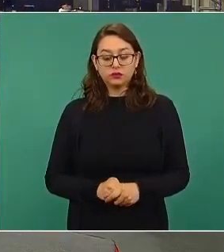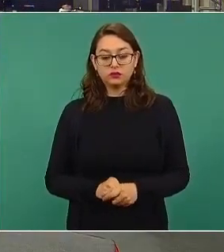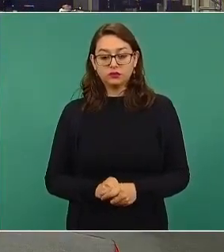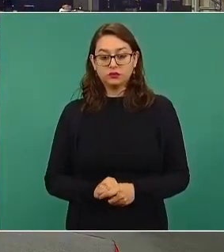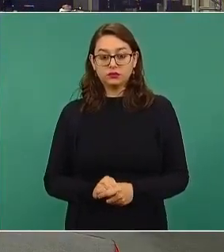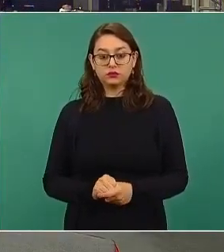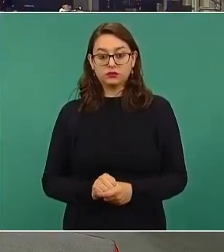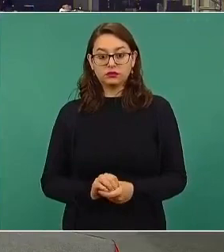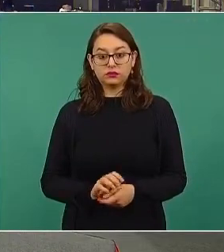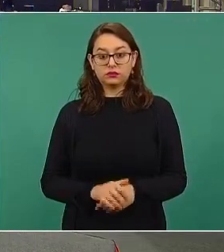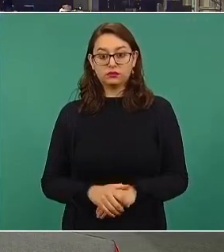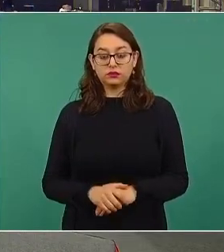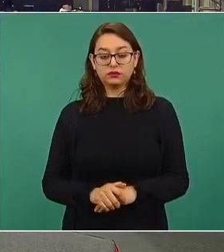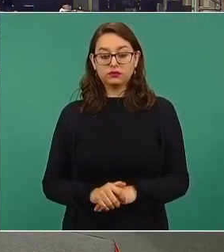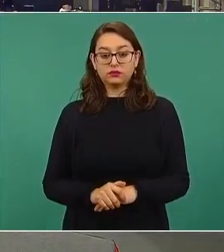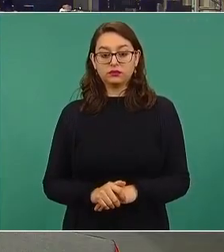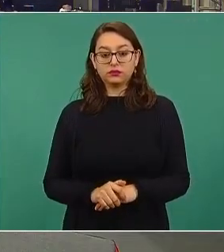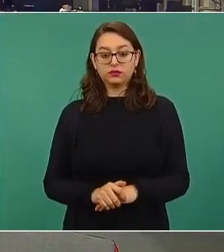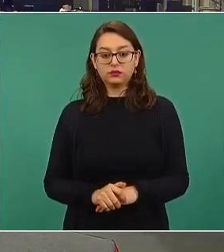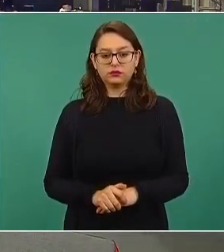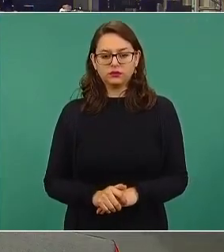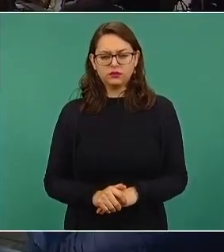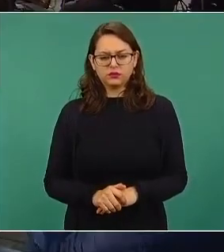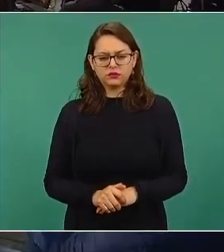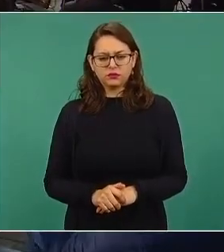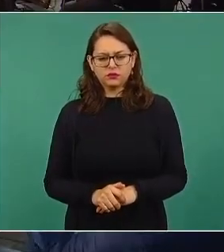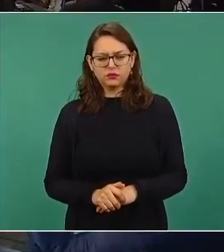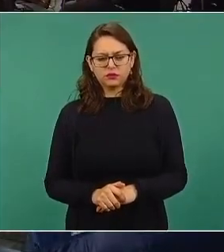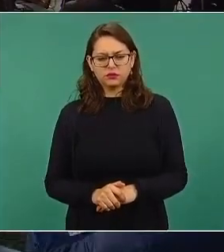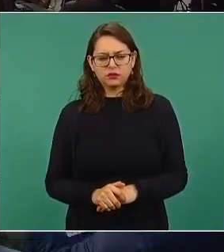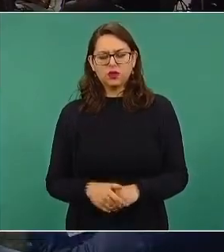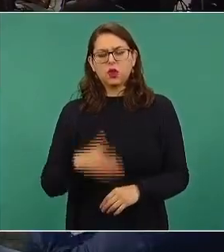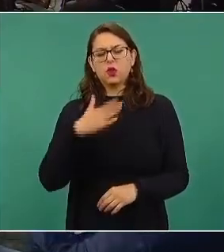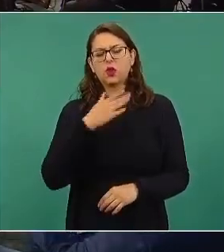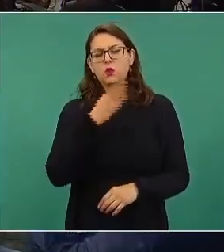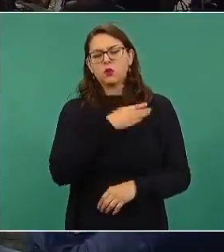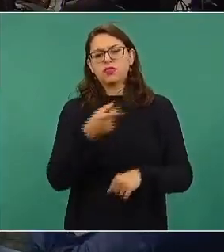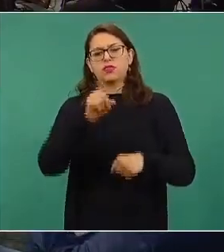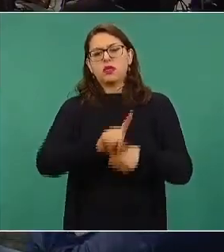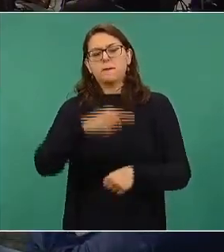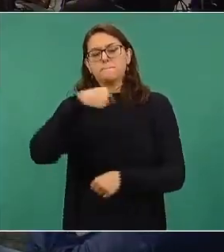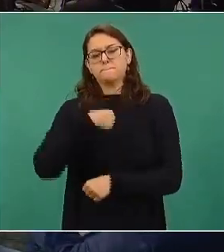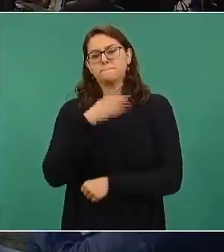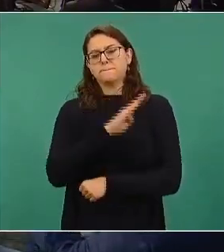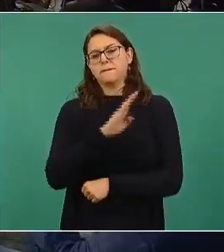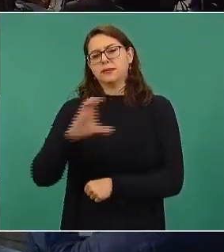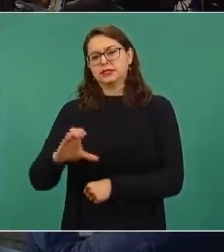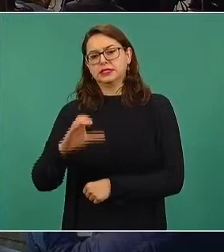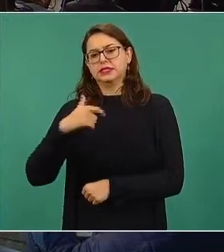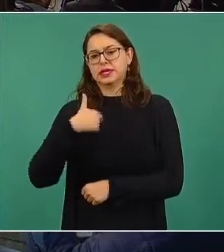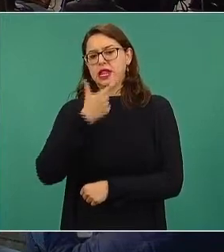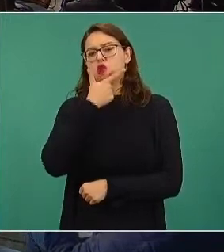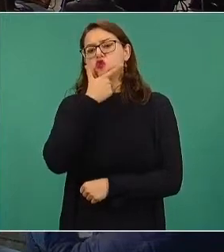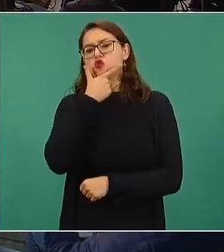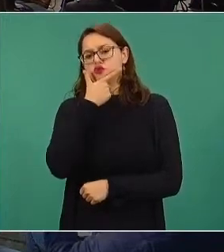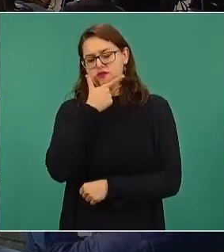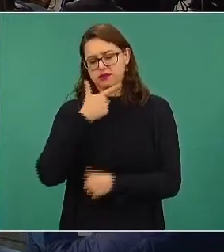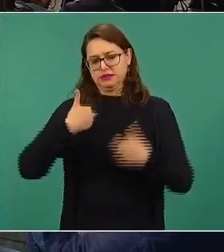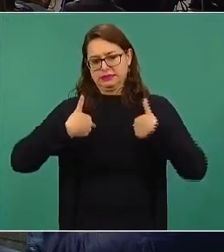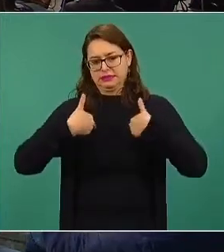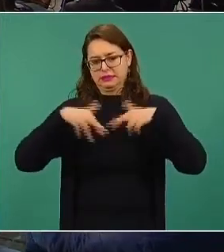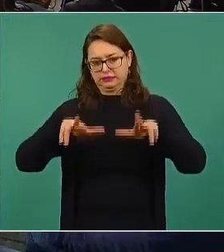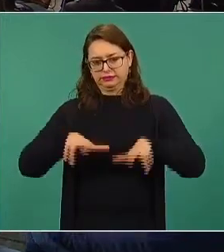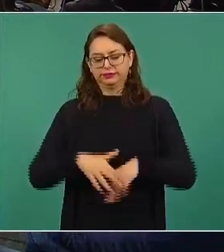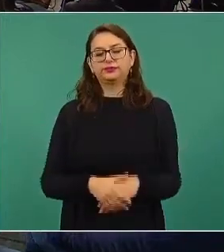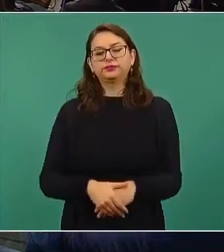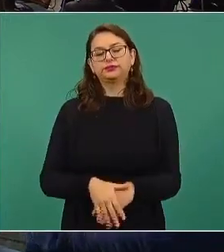señor presidente. Will Grant, de la BBC de Londres. En los primeros 10 meses de